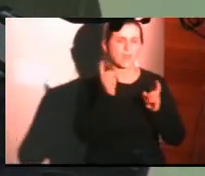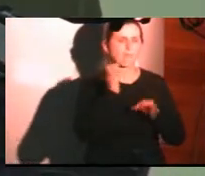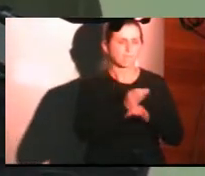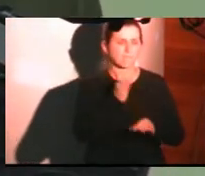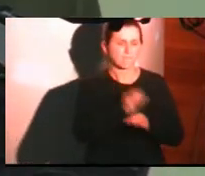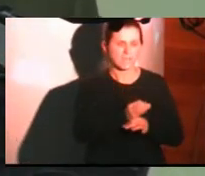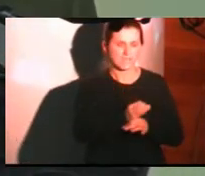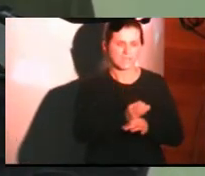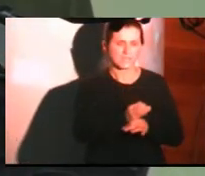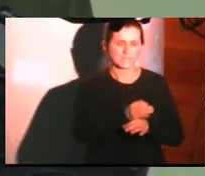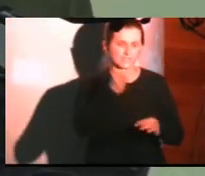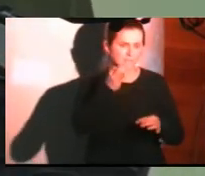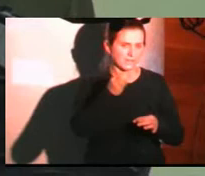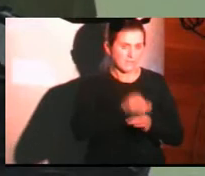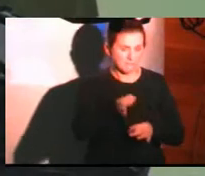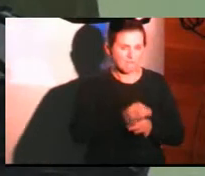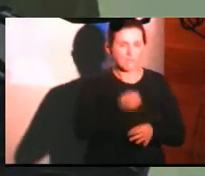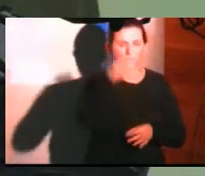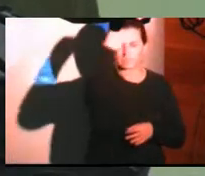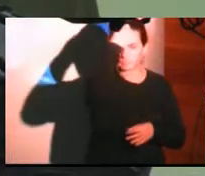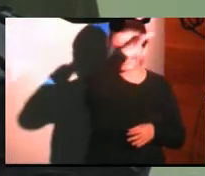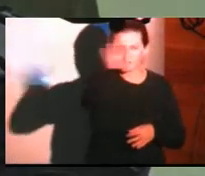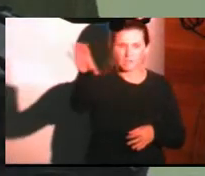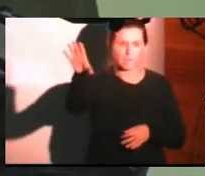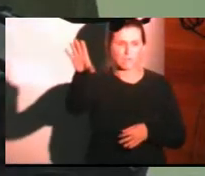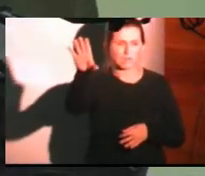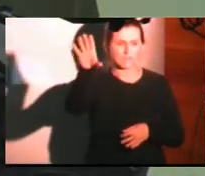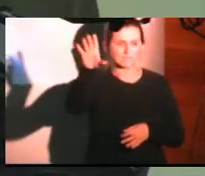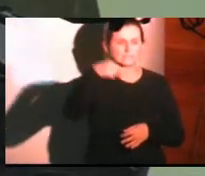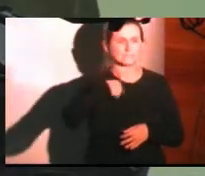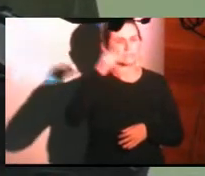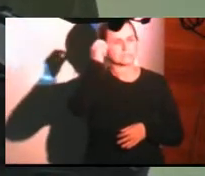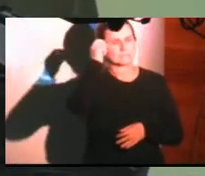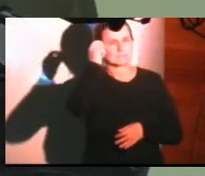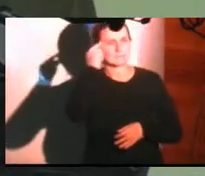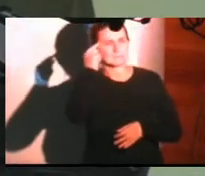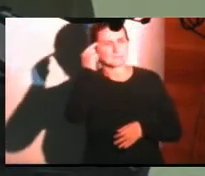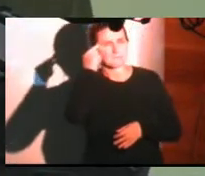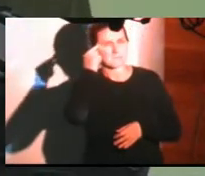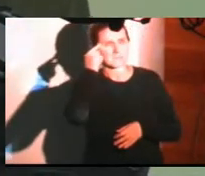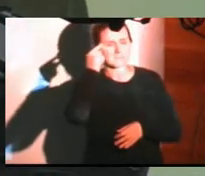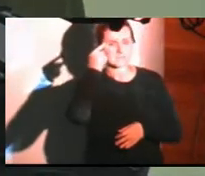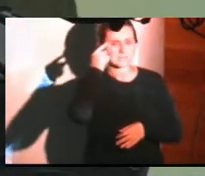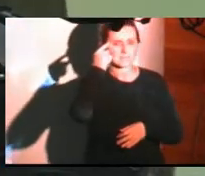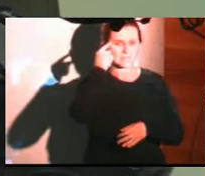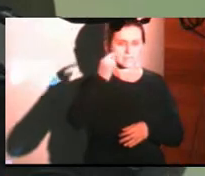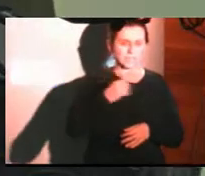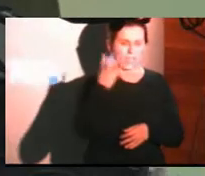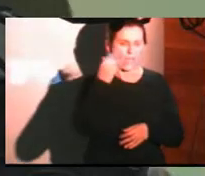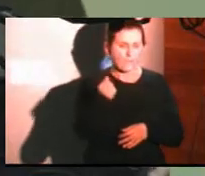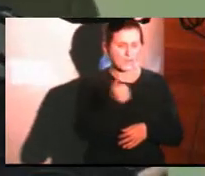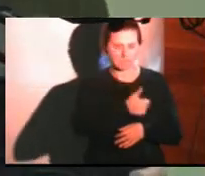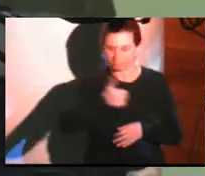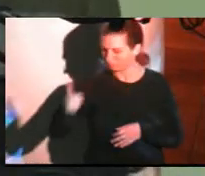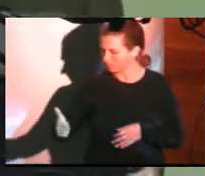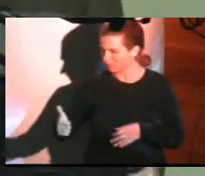40, y me imagino que si ella estuviera aquí parada al lado mío, viendo cómo se maneja hoy una escuela rural y cómo la manejaba ella,